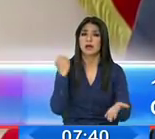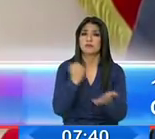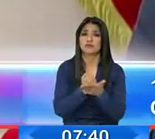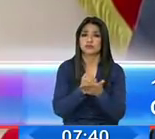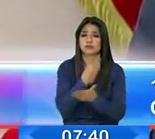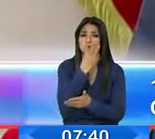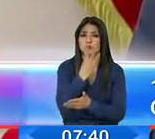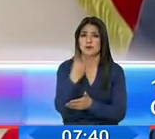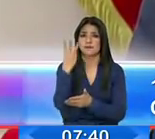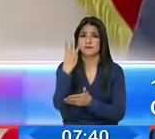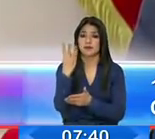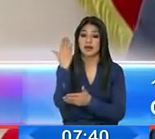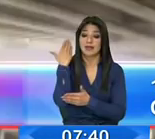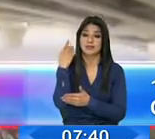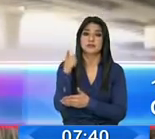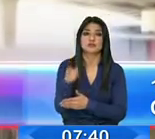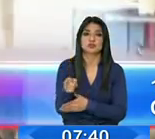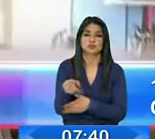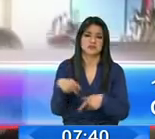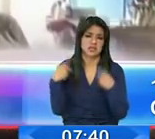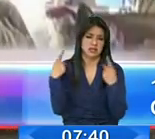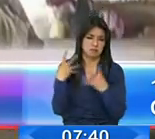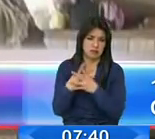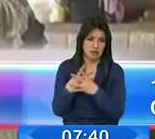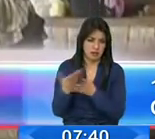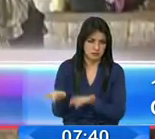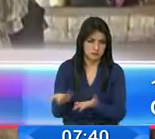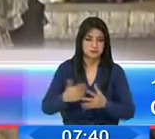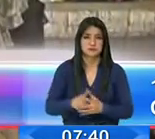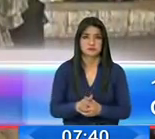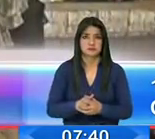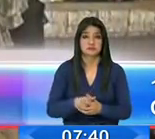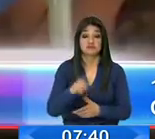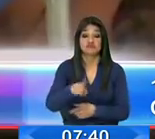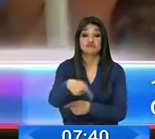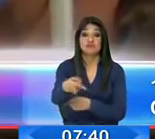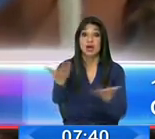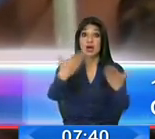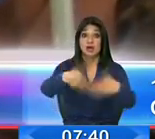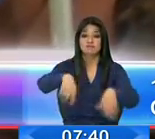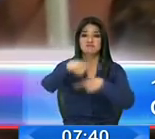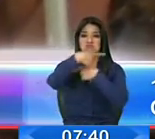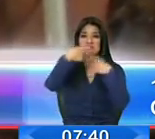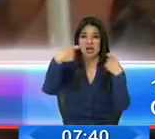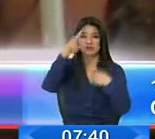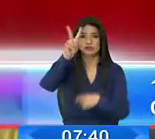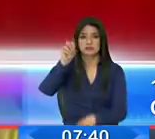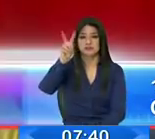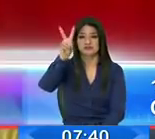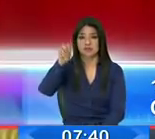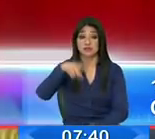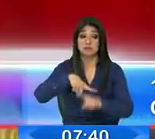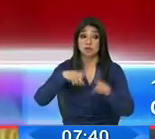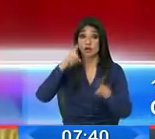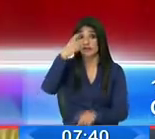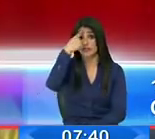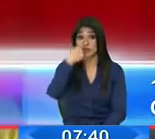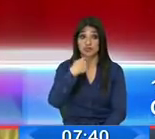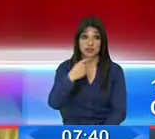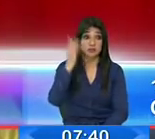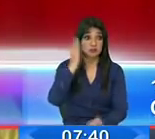electrónicas de los antecedentes penales. El proceso termina en marzo del próximo año, pero en el gobierno evitan hablar